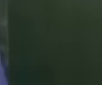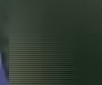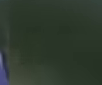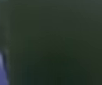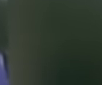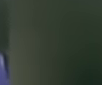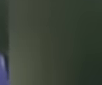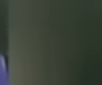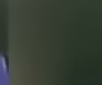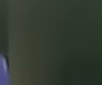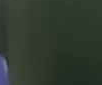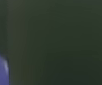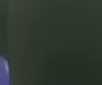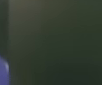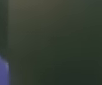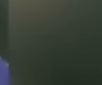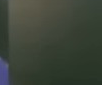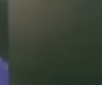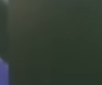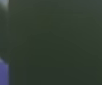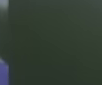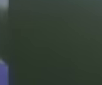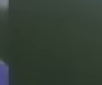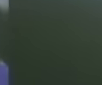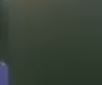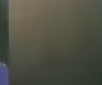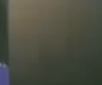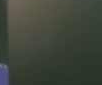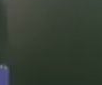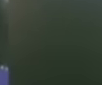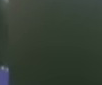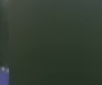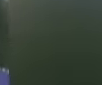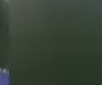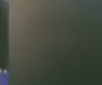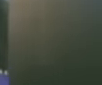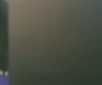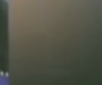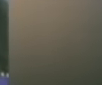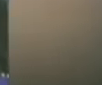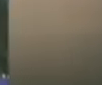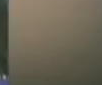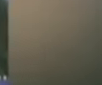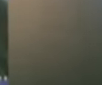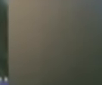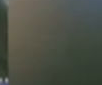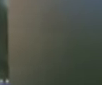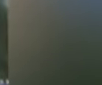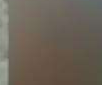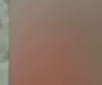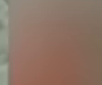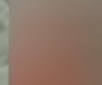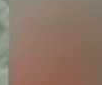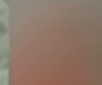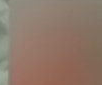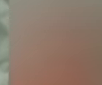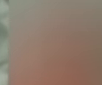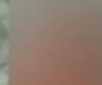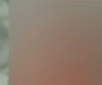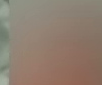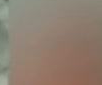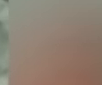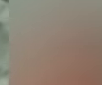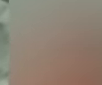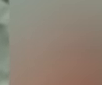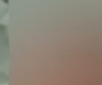Pero 14,999 de esos tweets son bots. O es que todo el mundo dice que lo que dice Diego está equivocado y tú te quedas